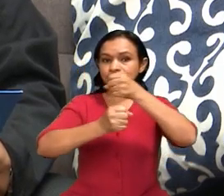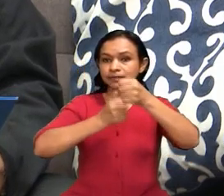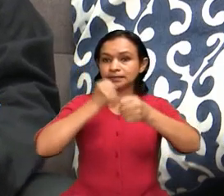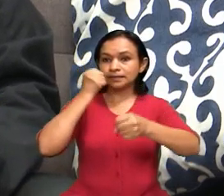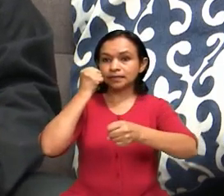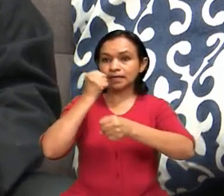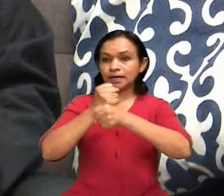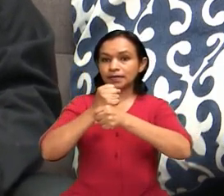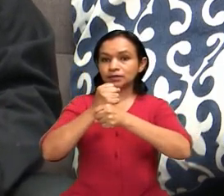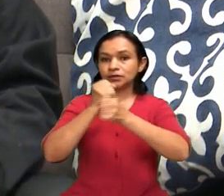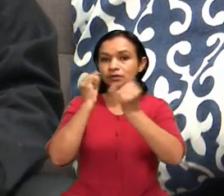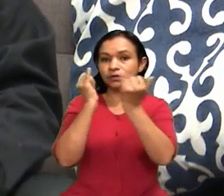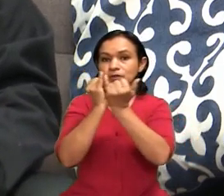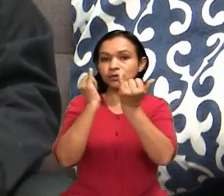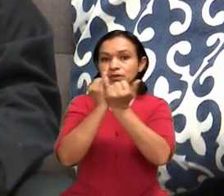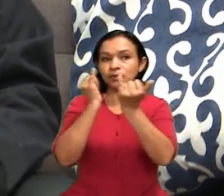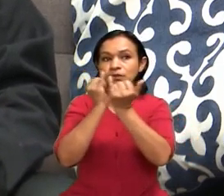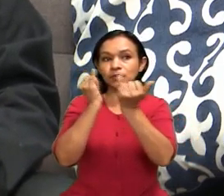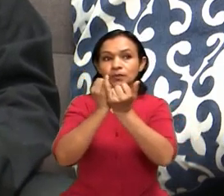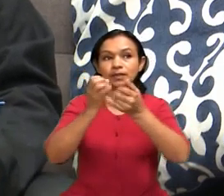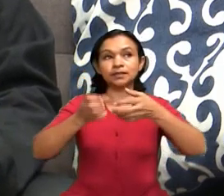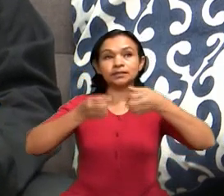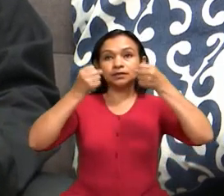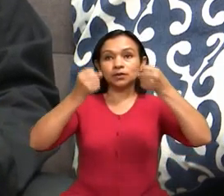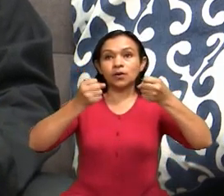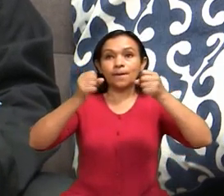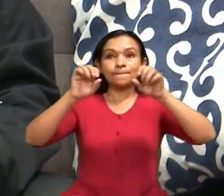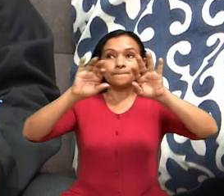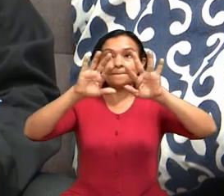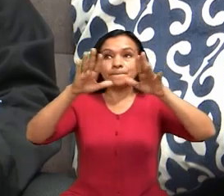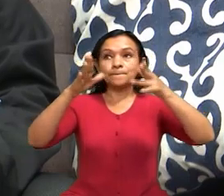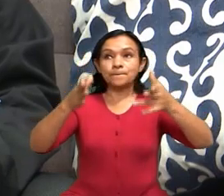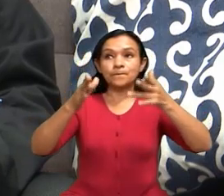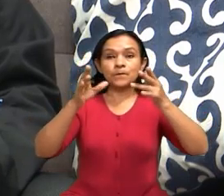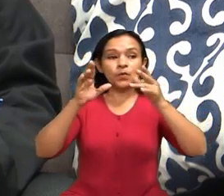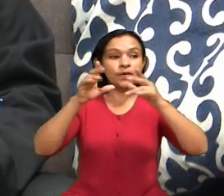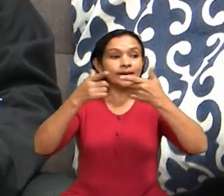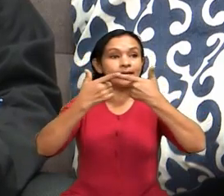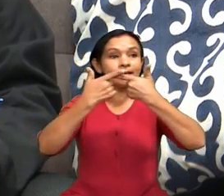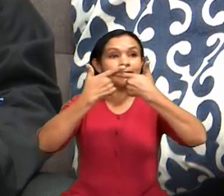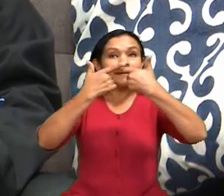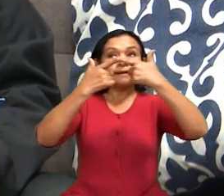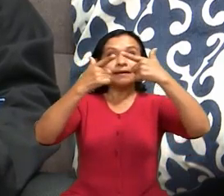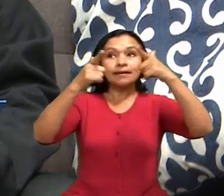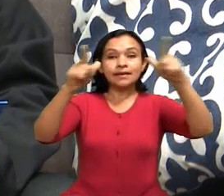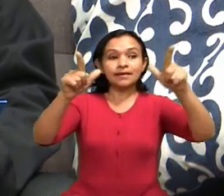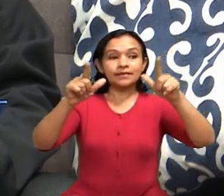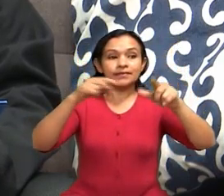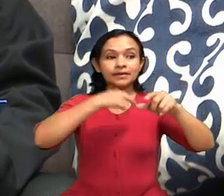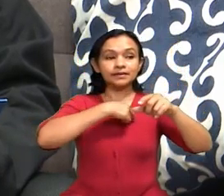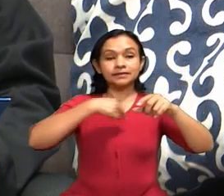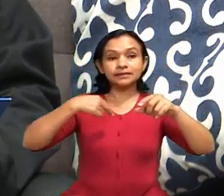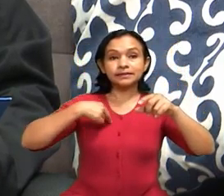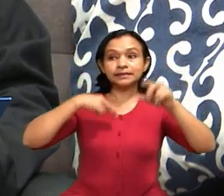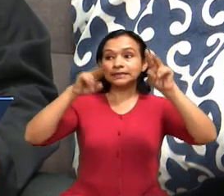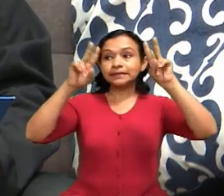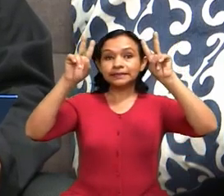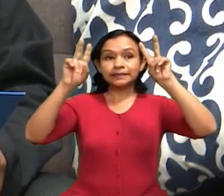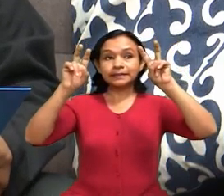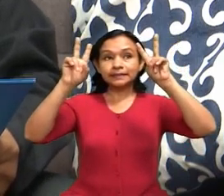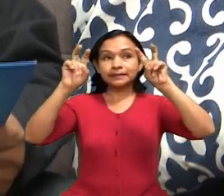del general Augusto C. Sandino, el general de hombres y mujeres libres. Al respecto, hoy estaremos conversando y sobre este tema, pues nos